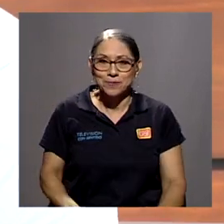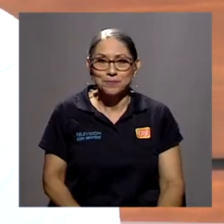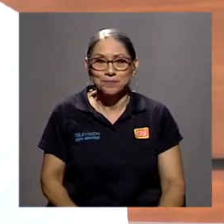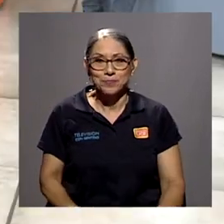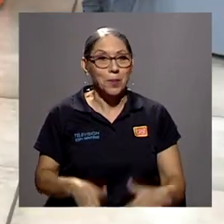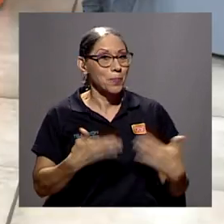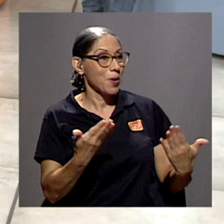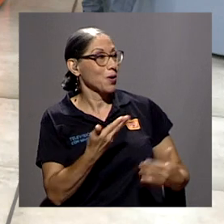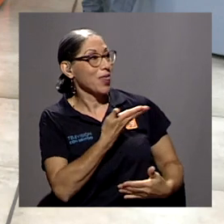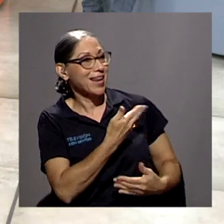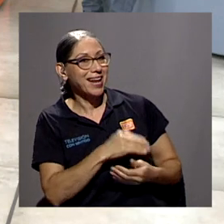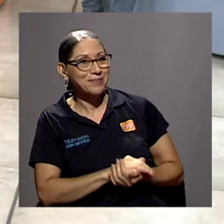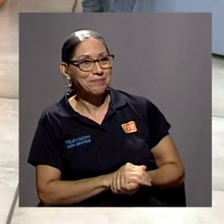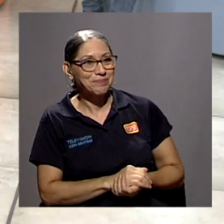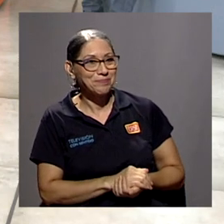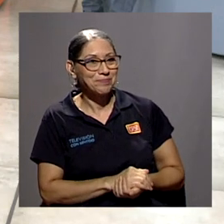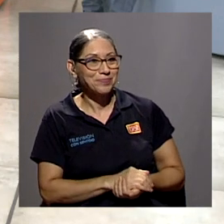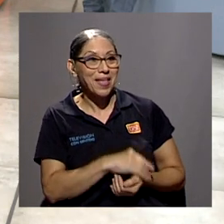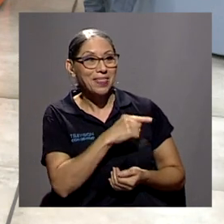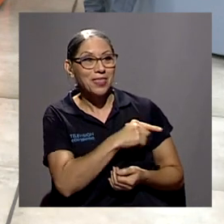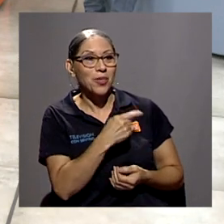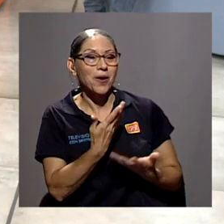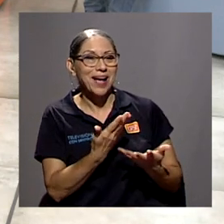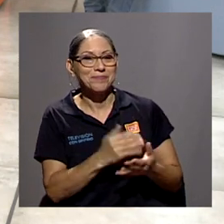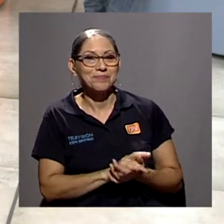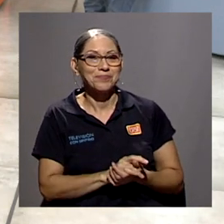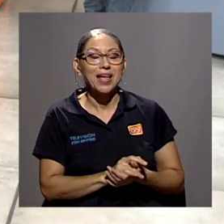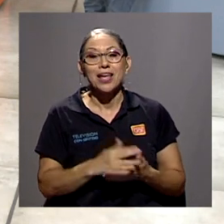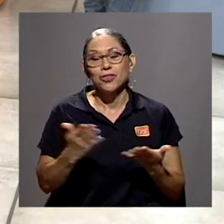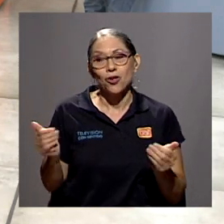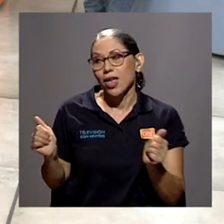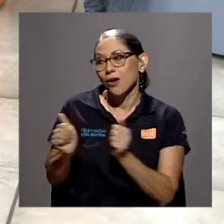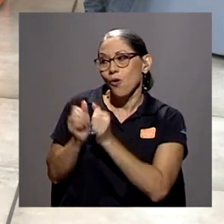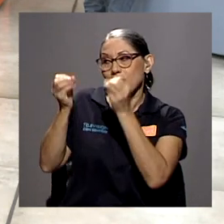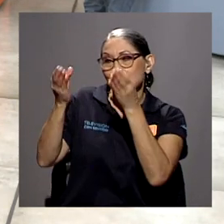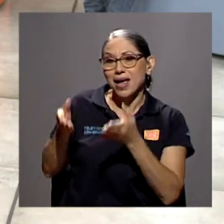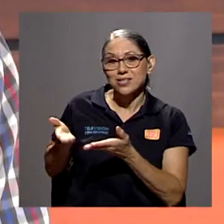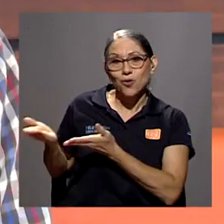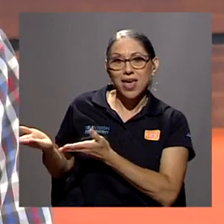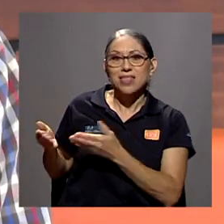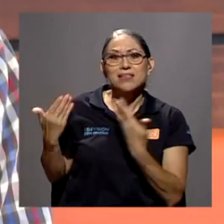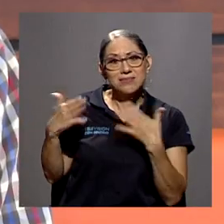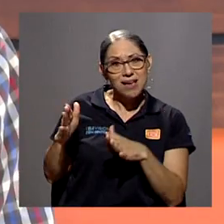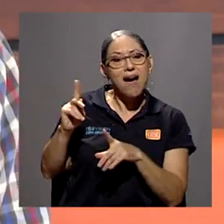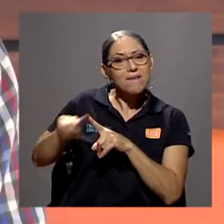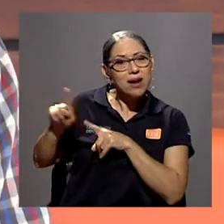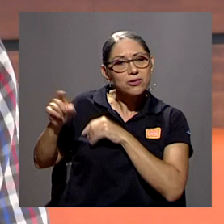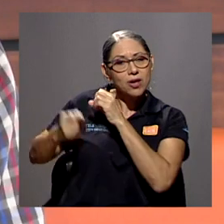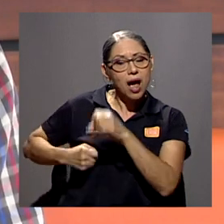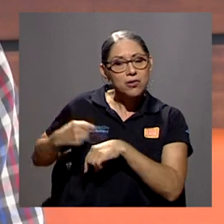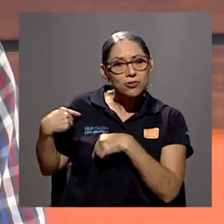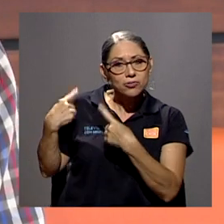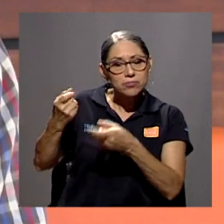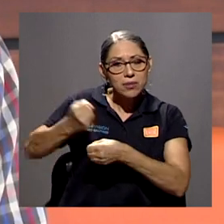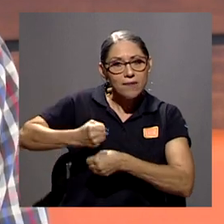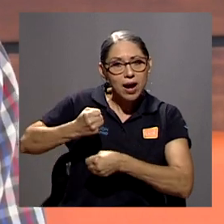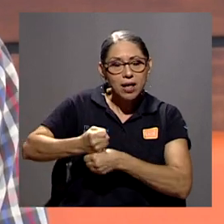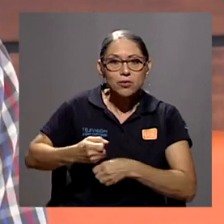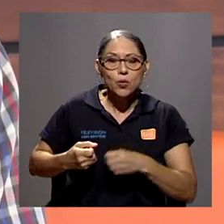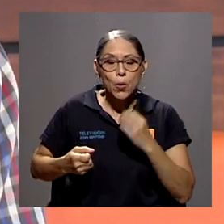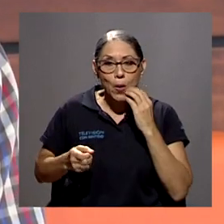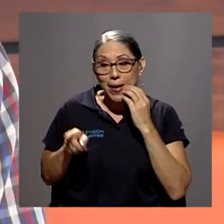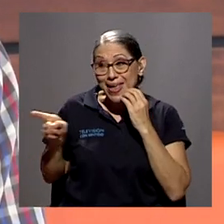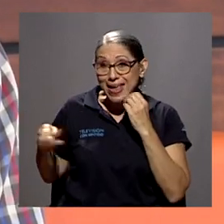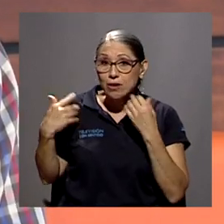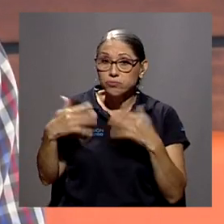danielle te toca junto con el maestro eddy bueno llevamos ya varios años trabajando y ciertamente ha sido un